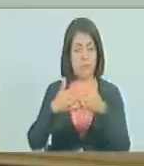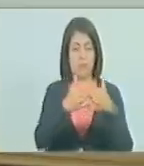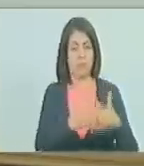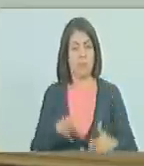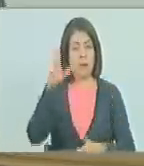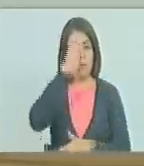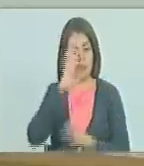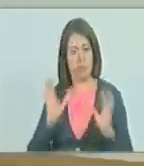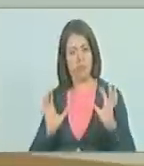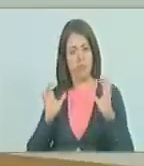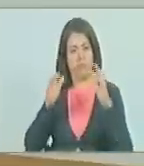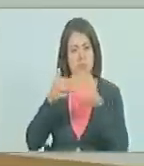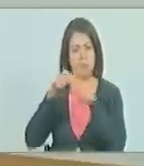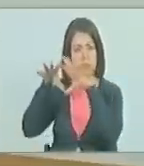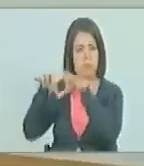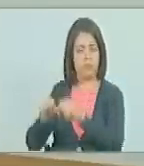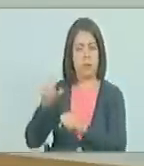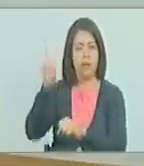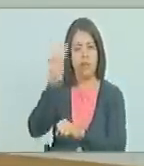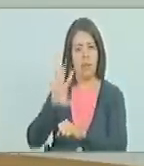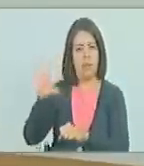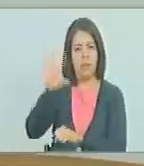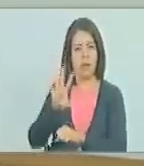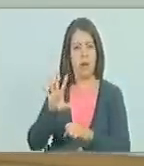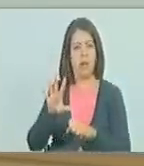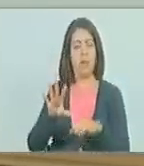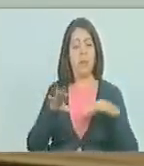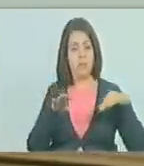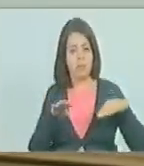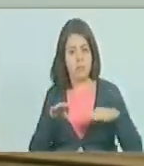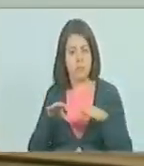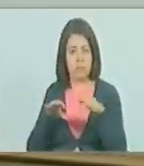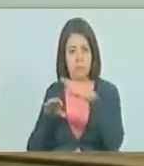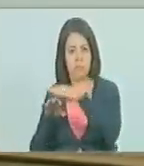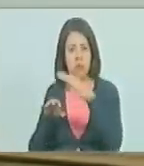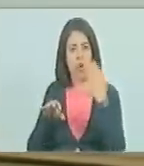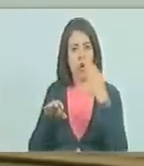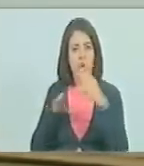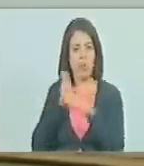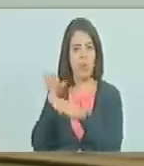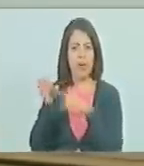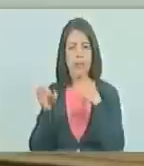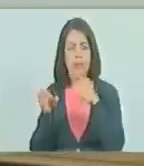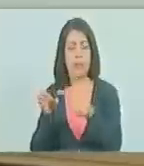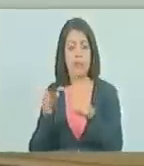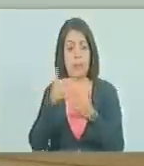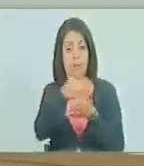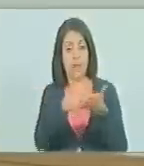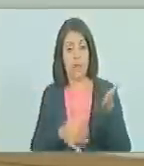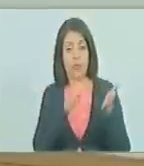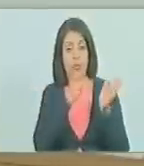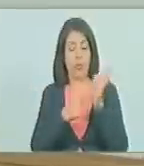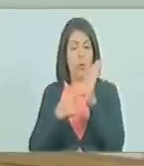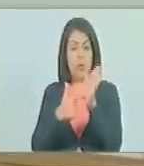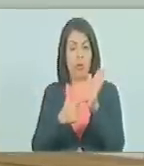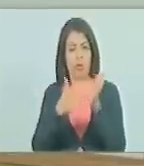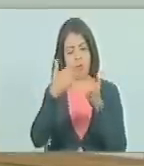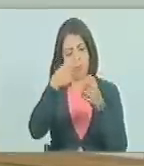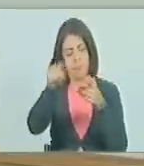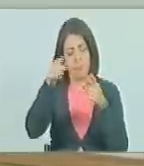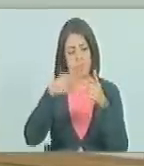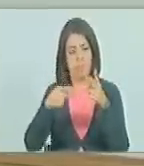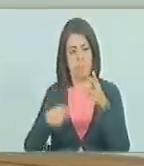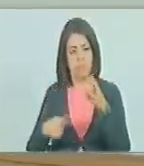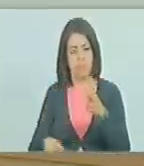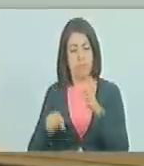y brasileños invadiera Venezuela por Colombia. ¿Y quién lo confiesa también? Los documentos que fueron desclasificados